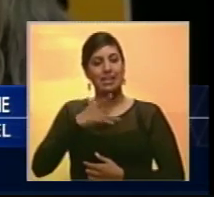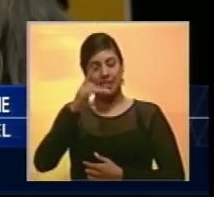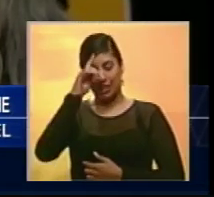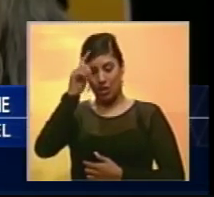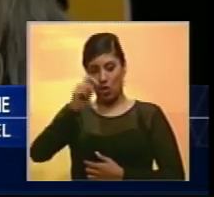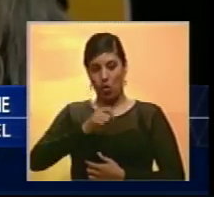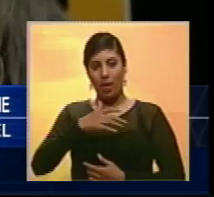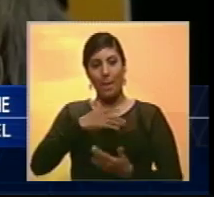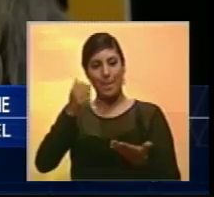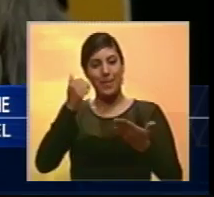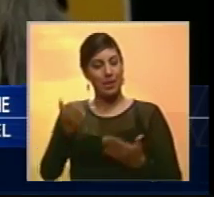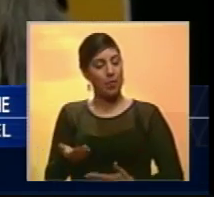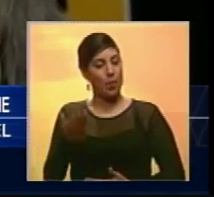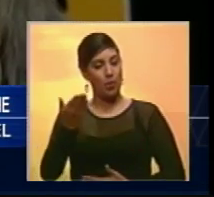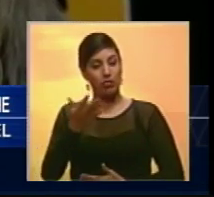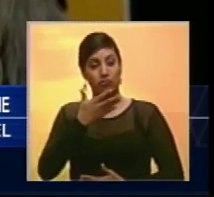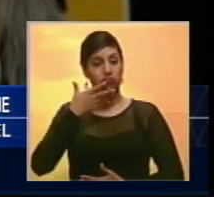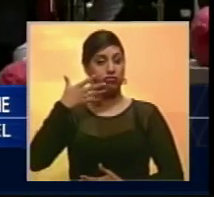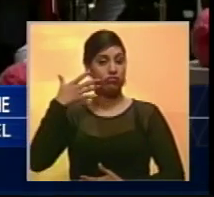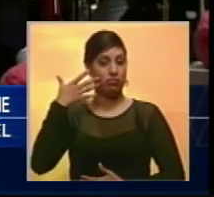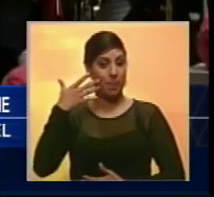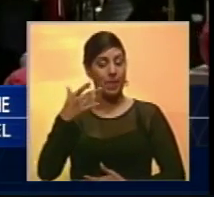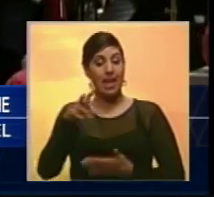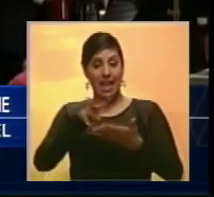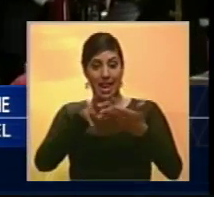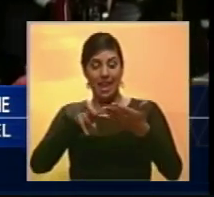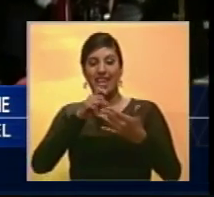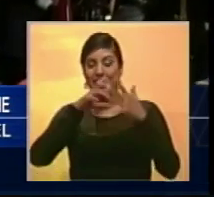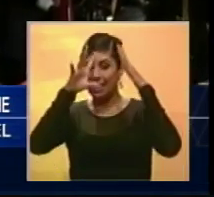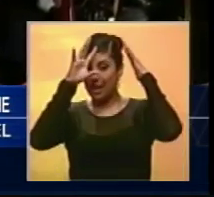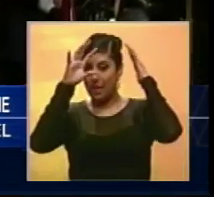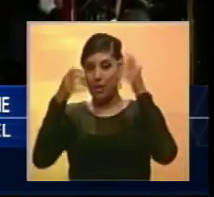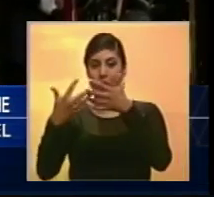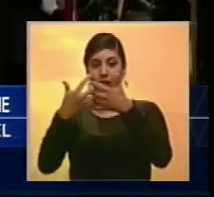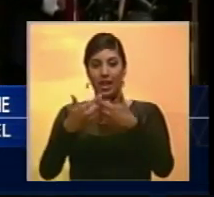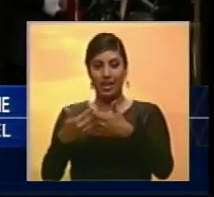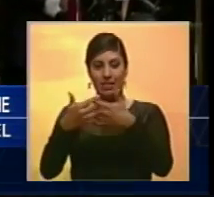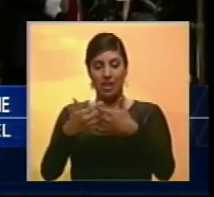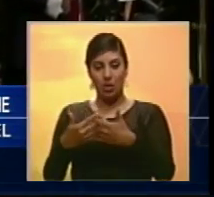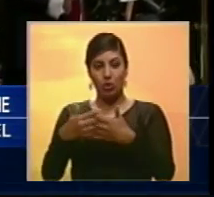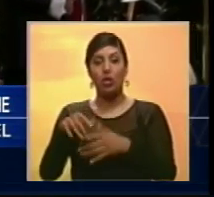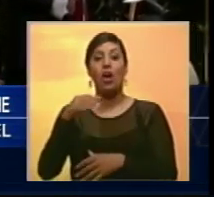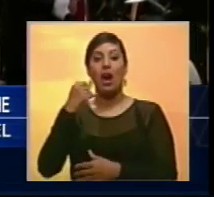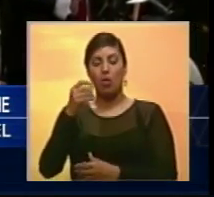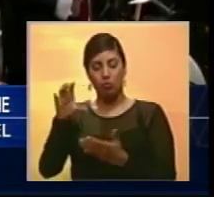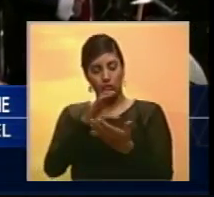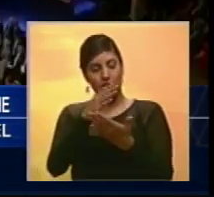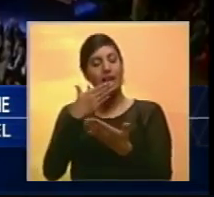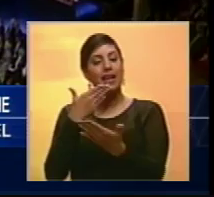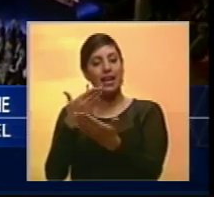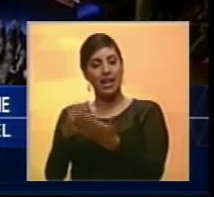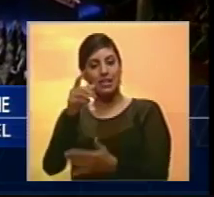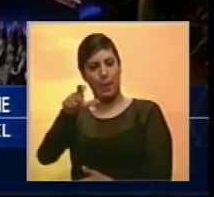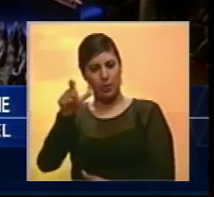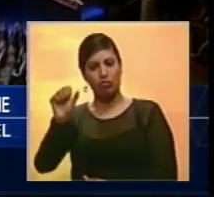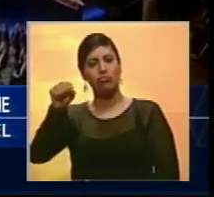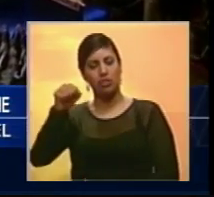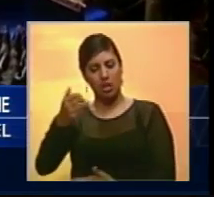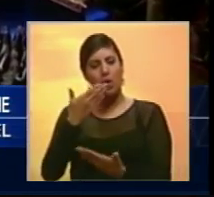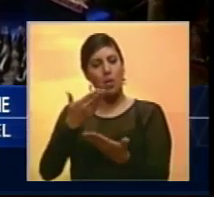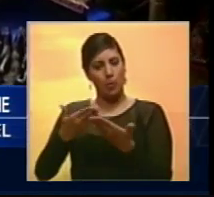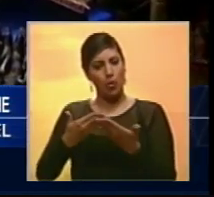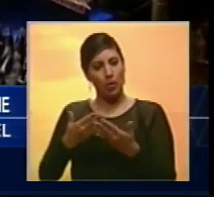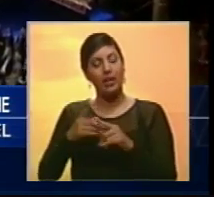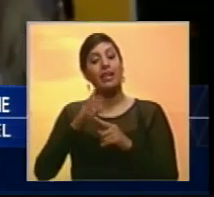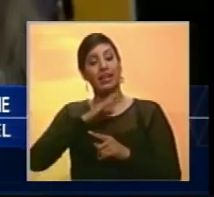por recibir un premio tan prestigioso. Así lo leyó la embajadora estadounidense en Suecia. El músico agradeció a la academia que sí se lo hubiera